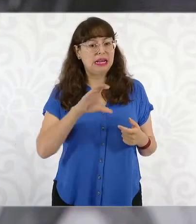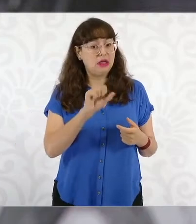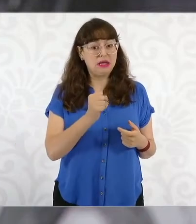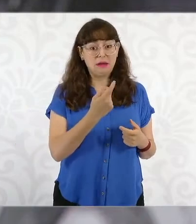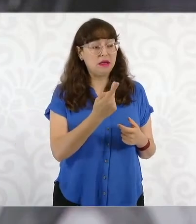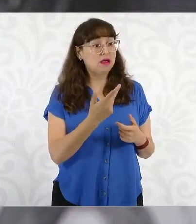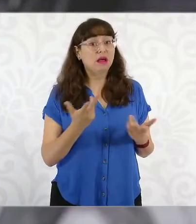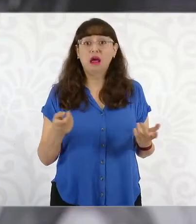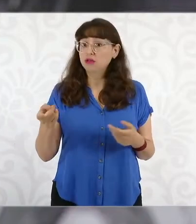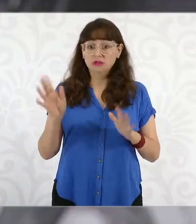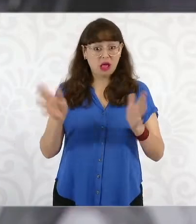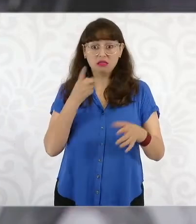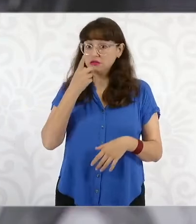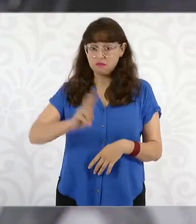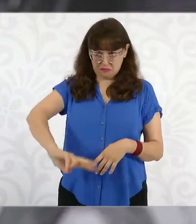lo hicieron, ¿verdad?